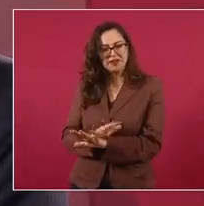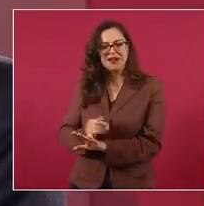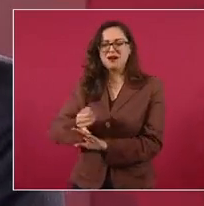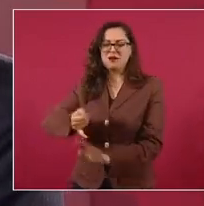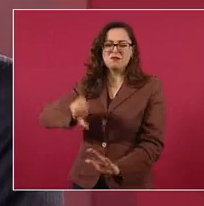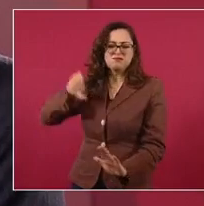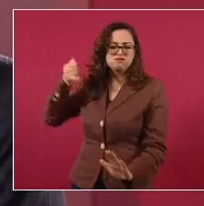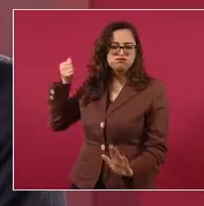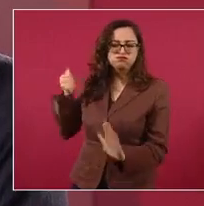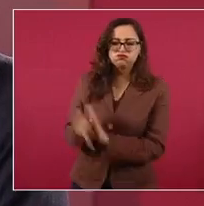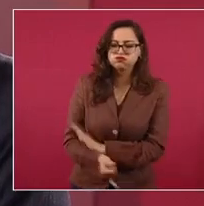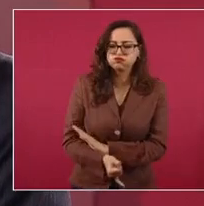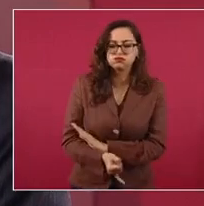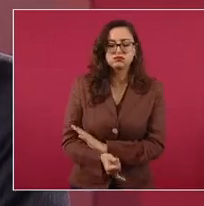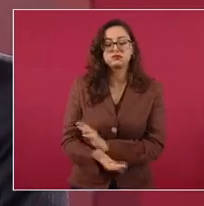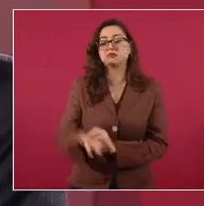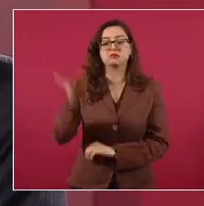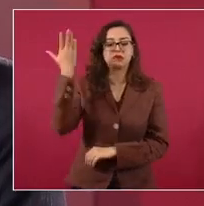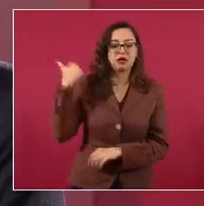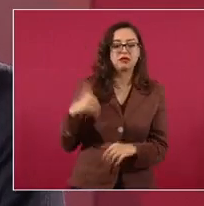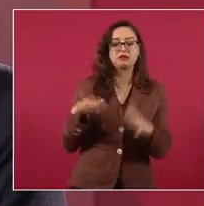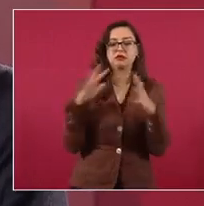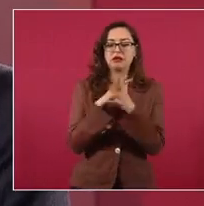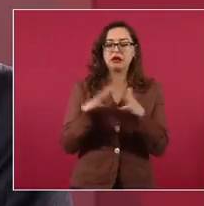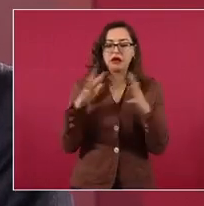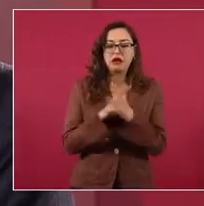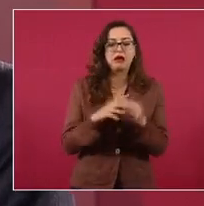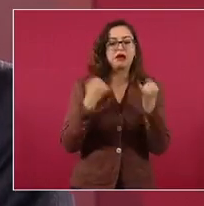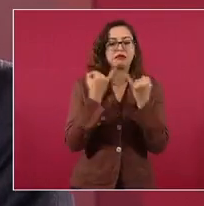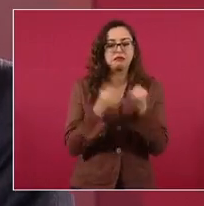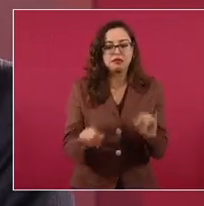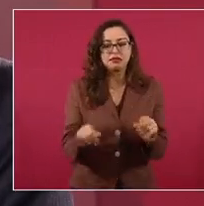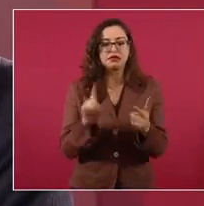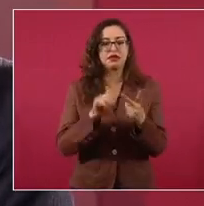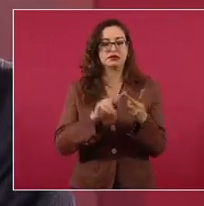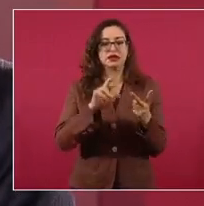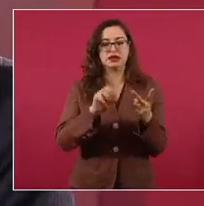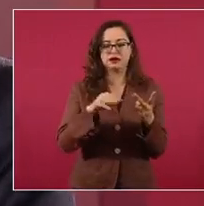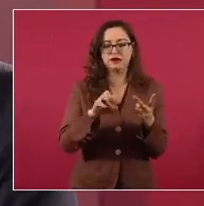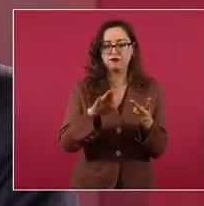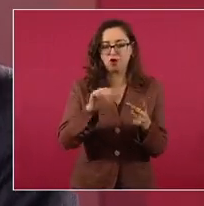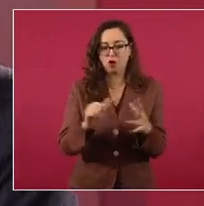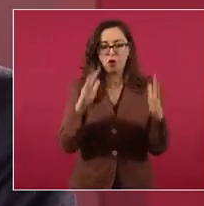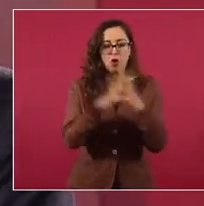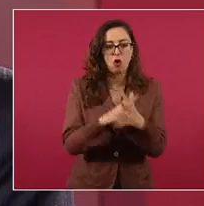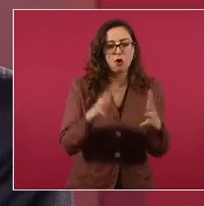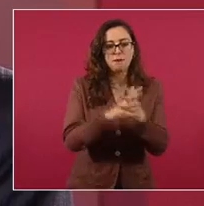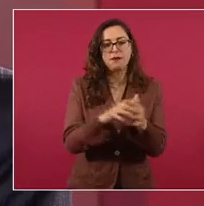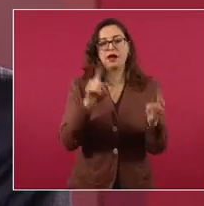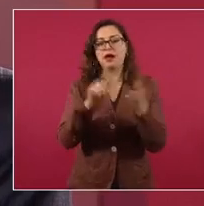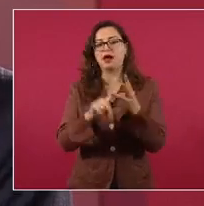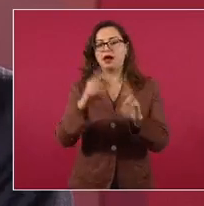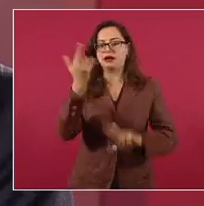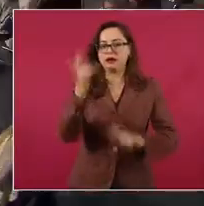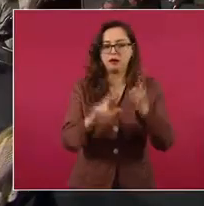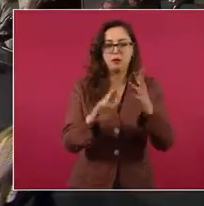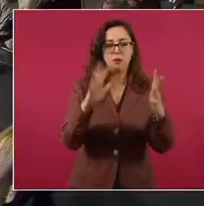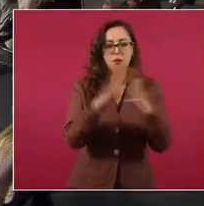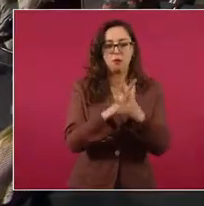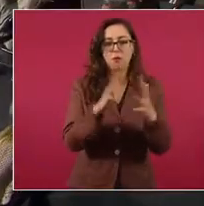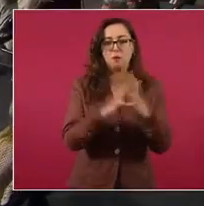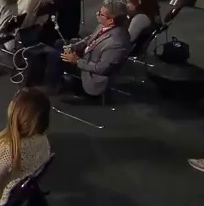que como fue la independencia, como fue la reforma, como fue la revolución iniciada